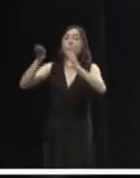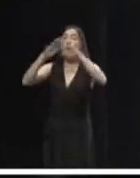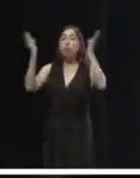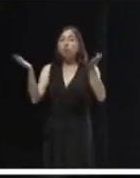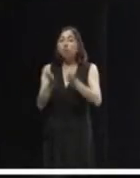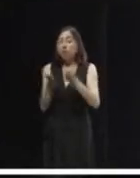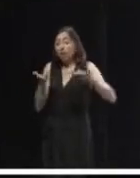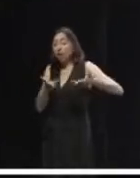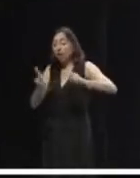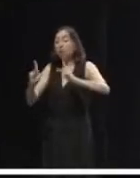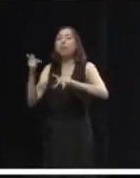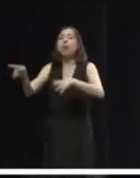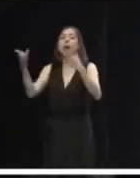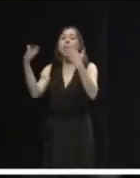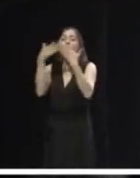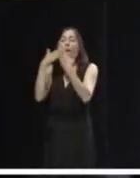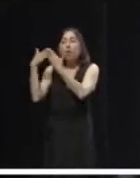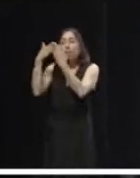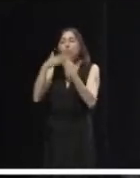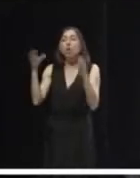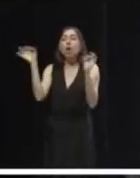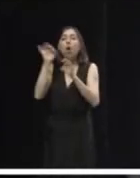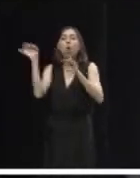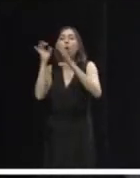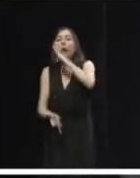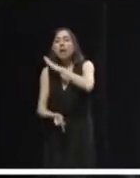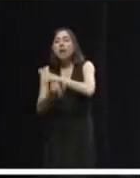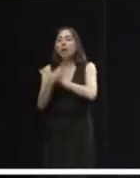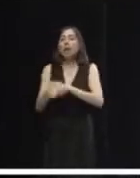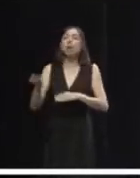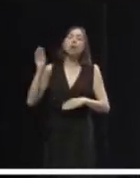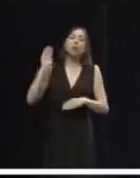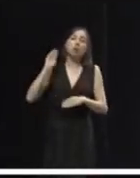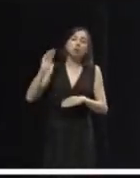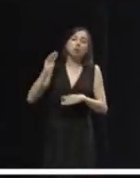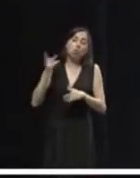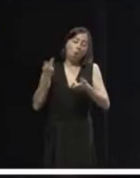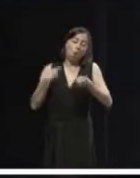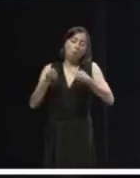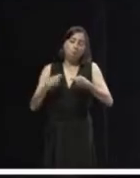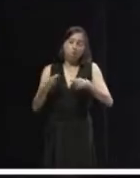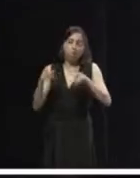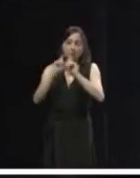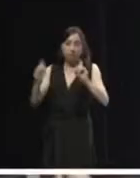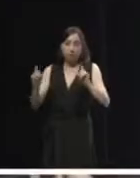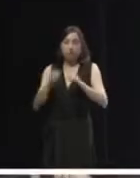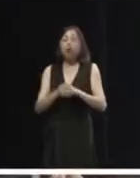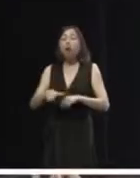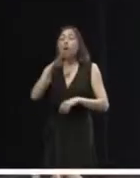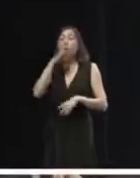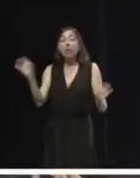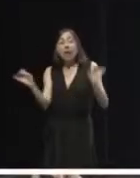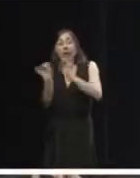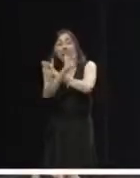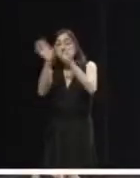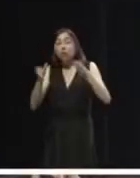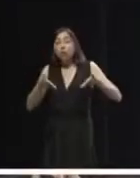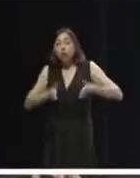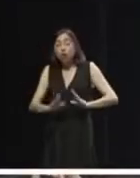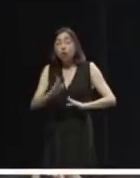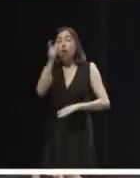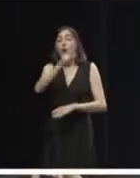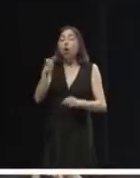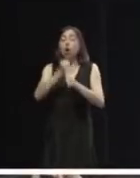permita estudiar o le permita crear, si quieren, un pequeño negocio. Porque es evidente que los hijos de los trabajadores y